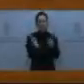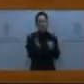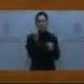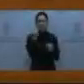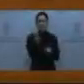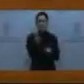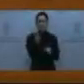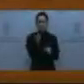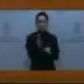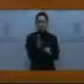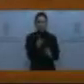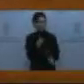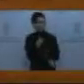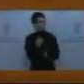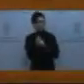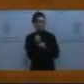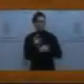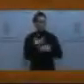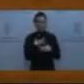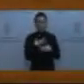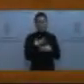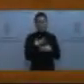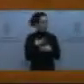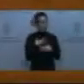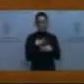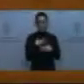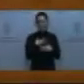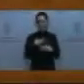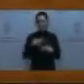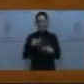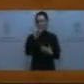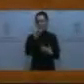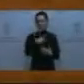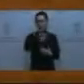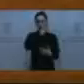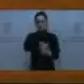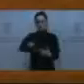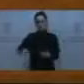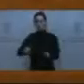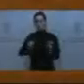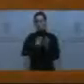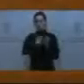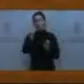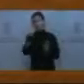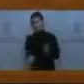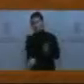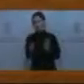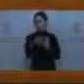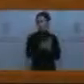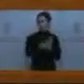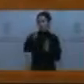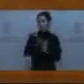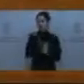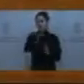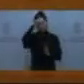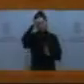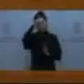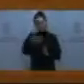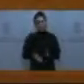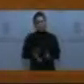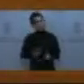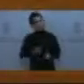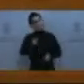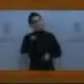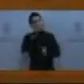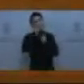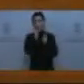y no podemos ir contra nuestros propios actos. Si ustedes hubieran querido, ustedes otros grupos, haber metido este tanto por ciento cultural aquí, haber aprobado los